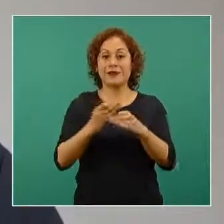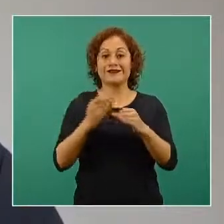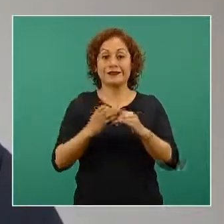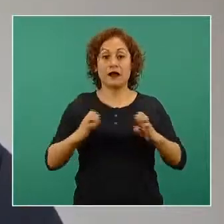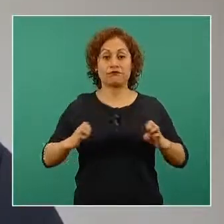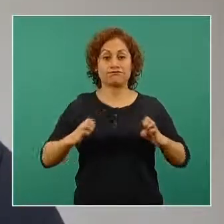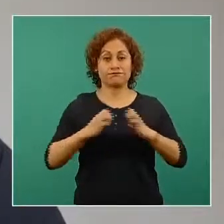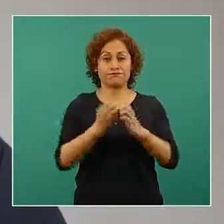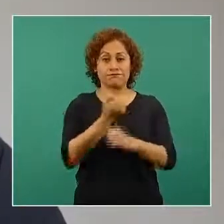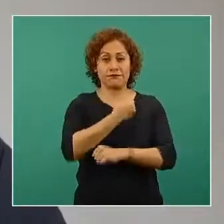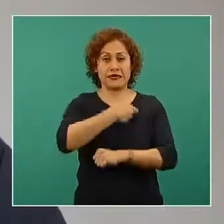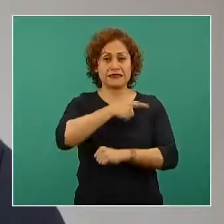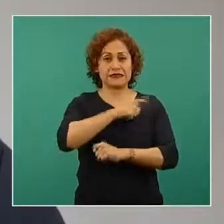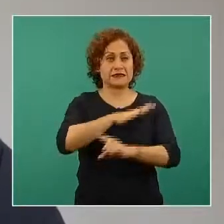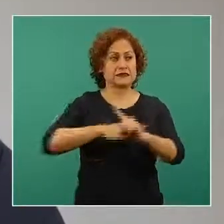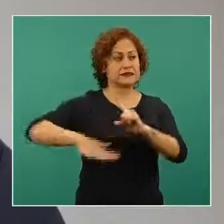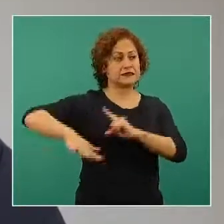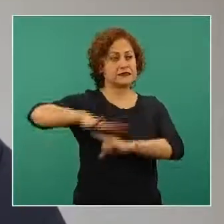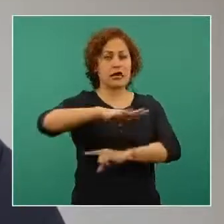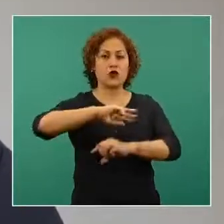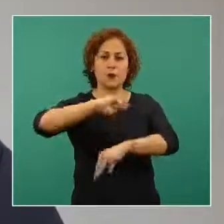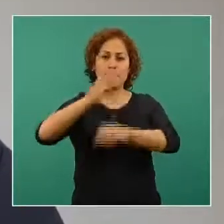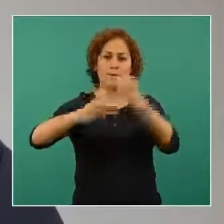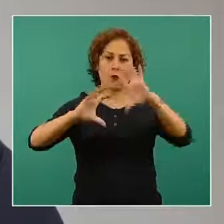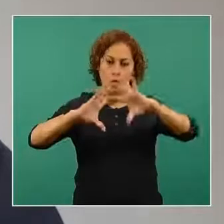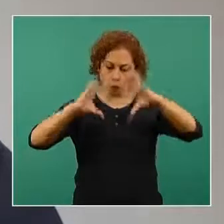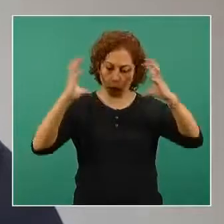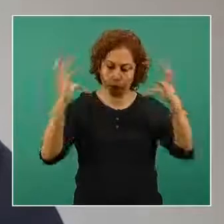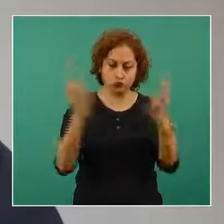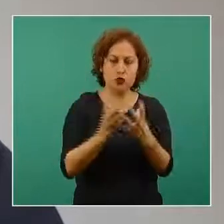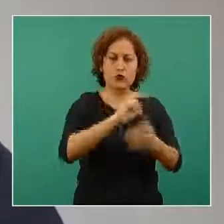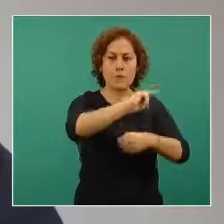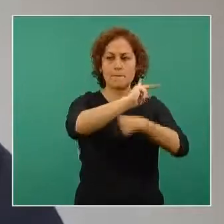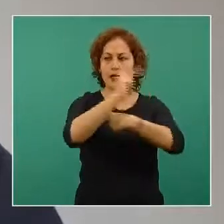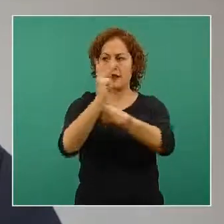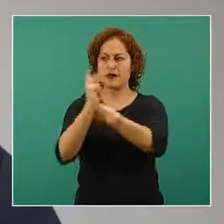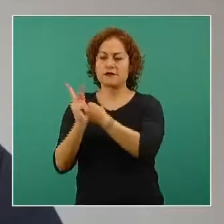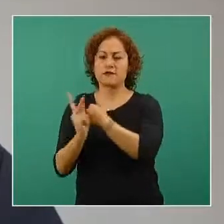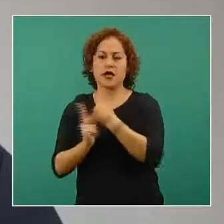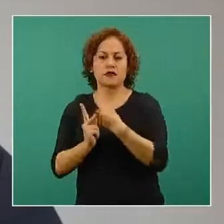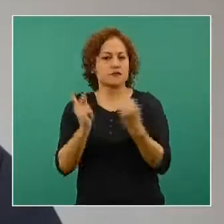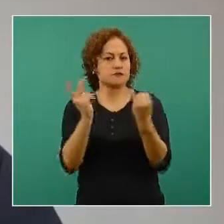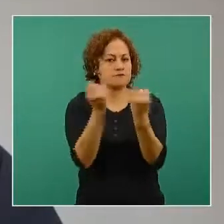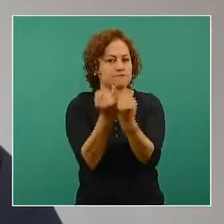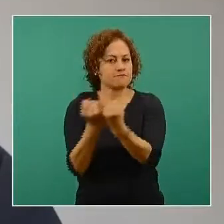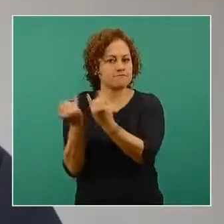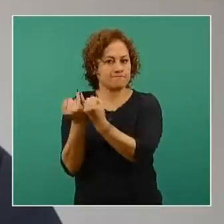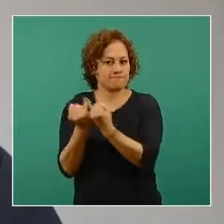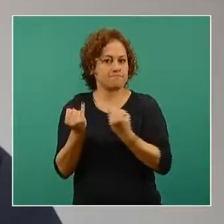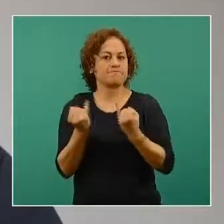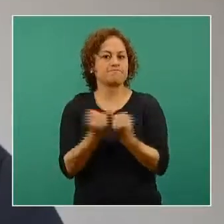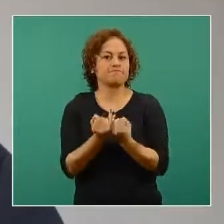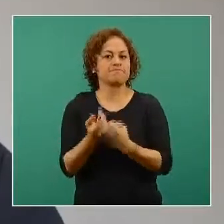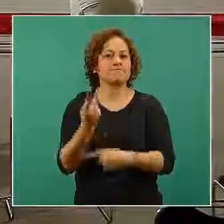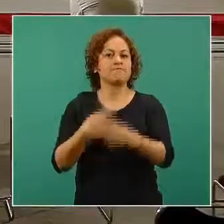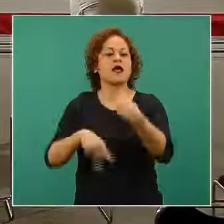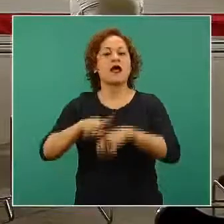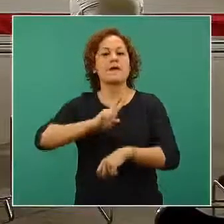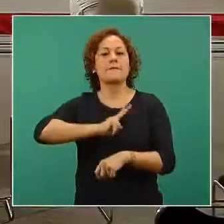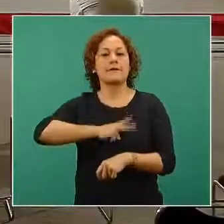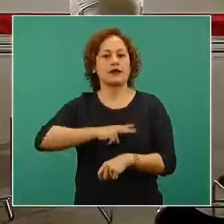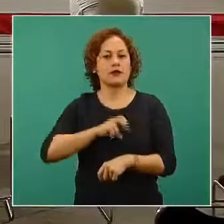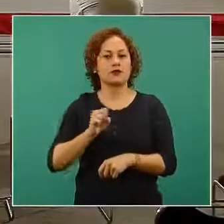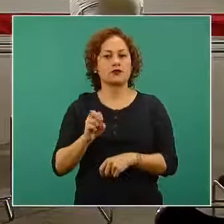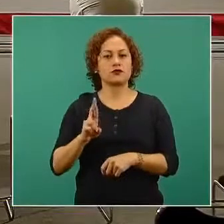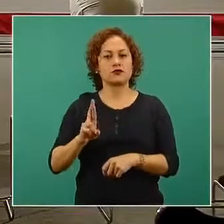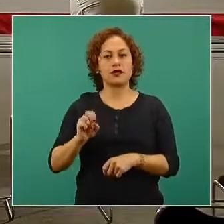donde todos los países en este planeta Tierra están siendo afectados por la presencia del nuevo virus SARS-CoV-2 y